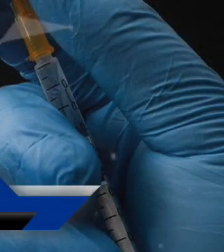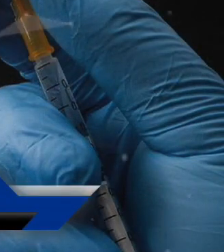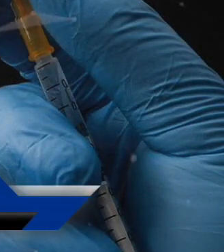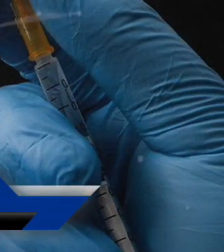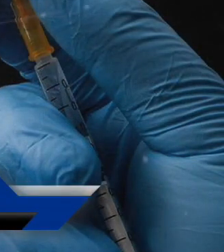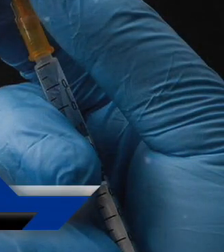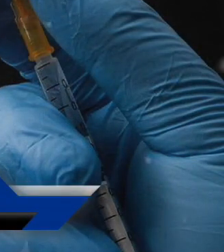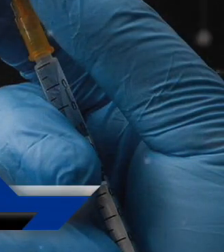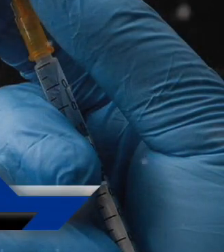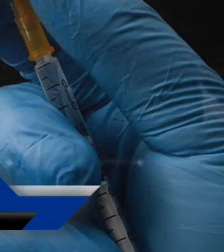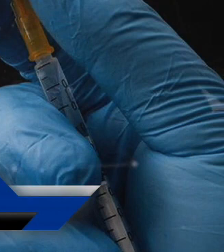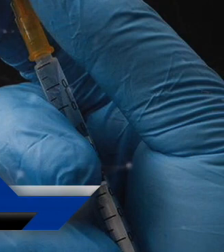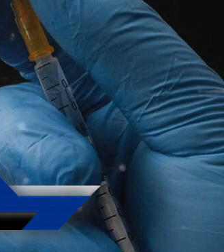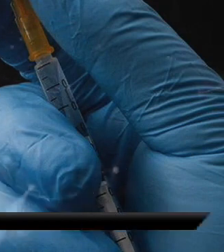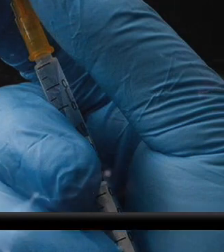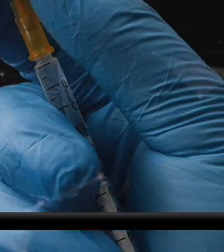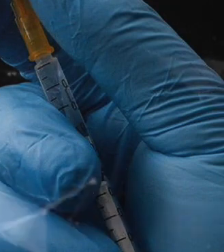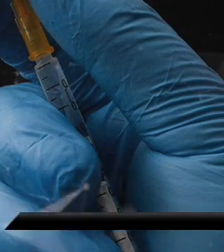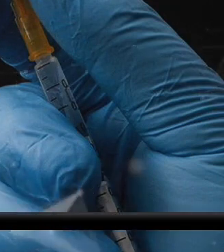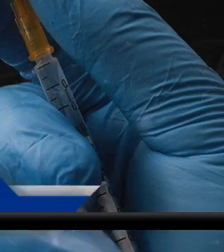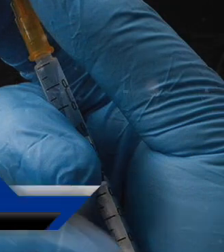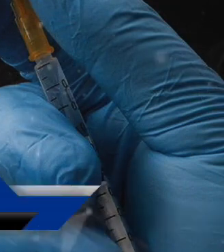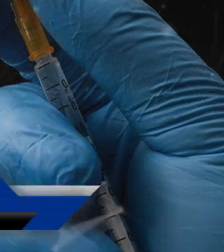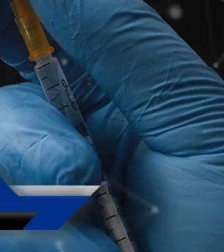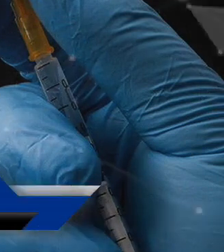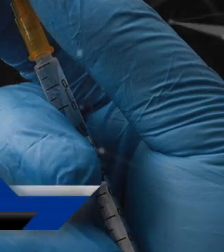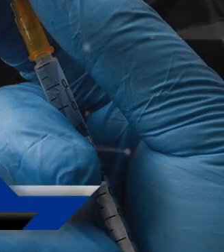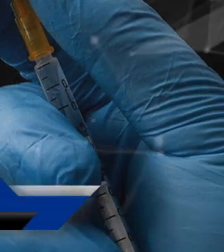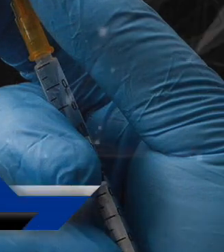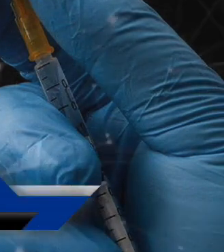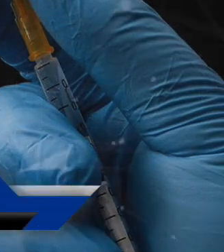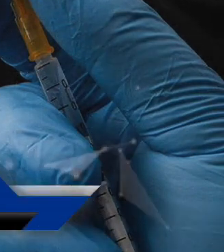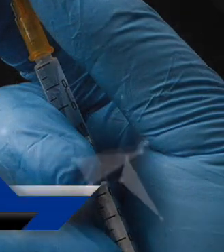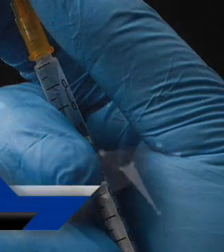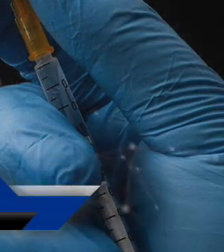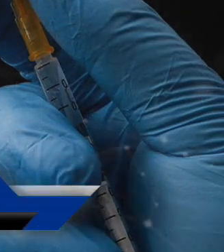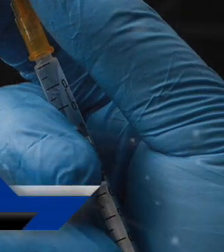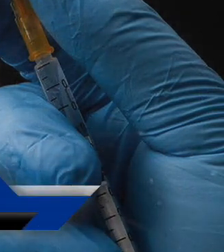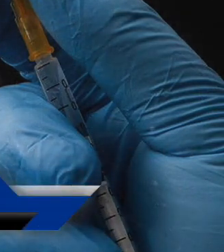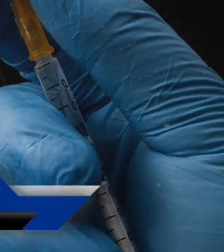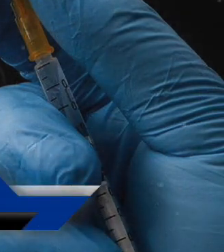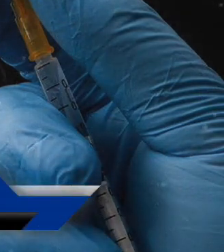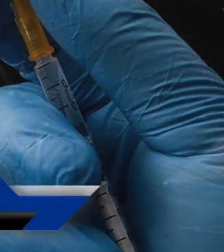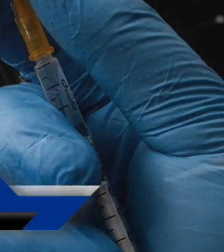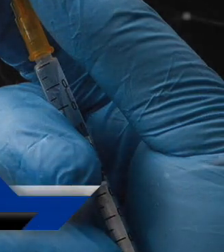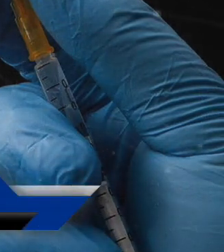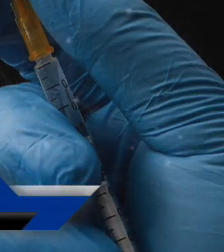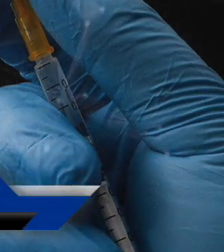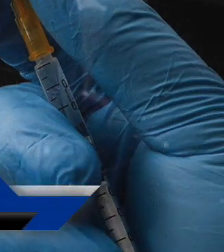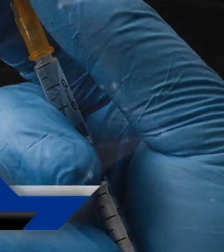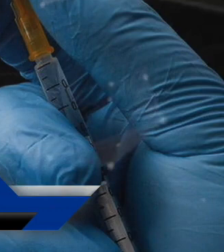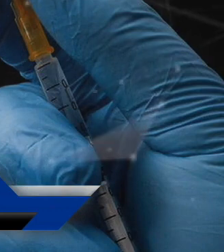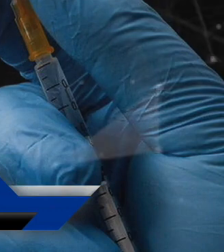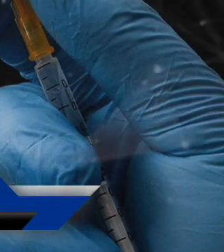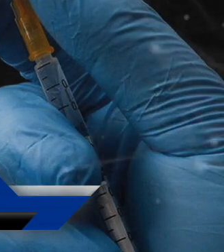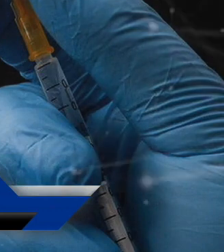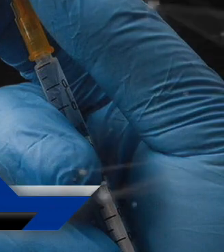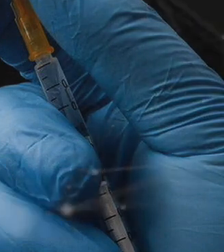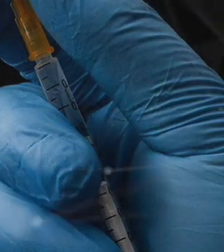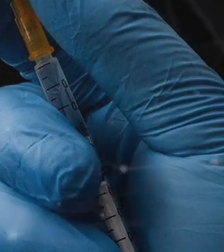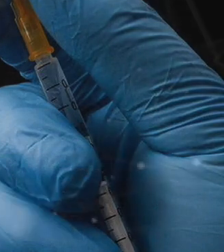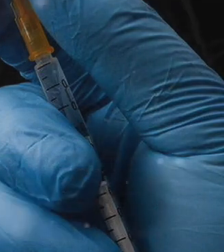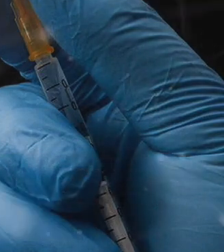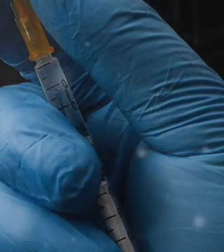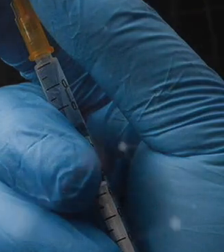gran avance hacia la autorización de una novena vacuna esto representa el paso previo a la autorización para uso de emergencia de